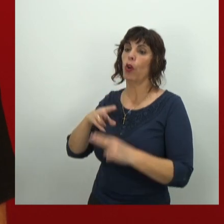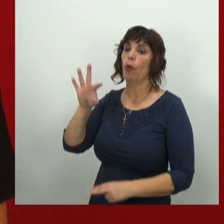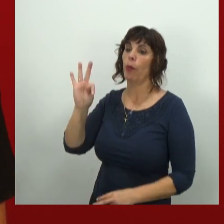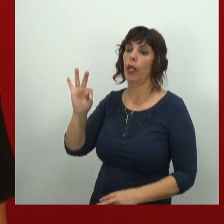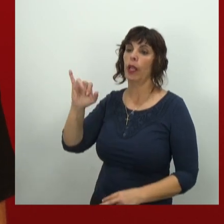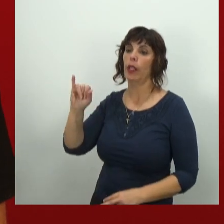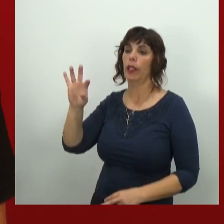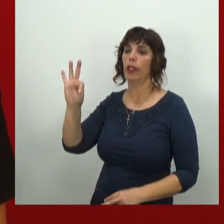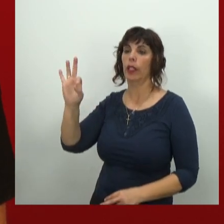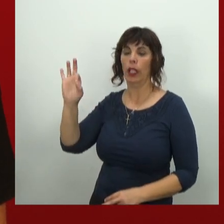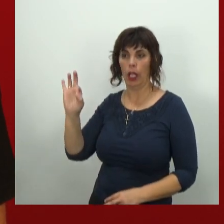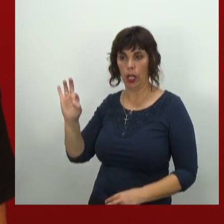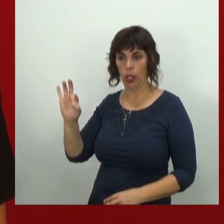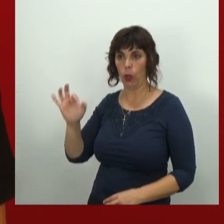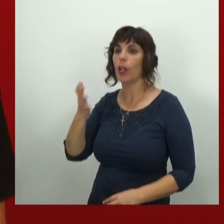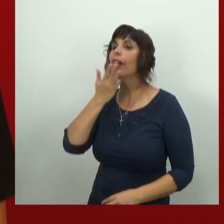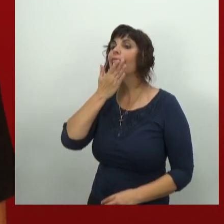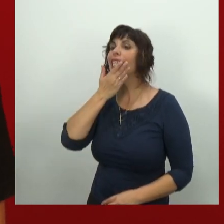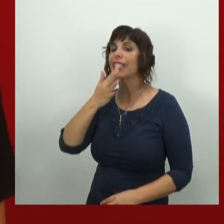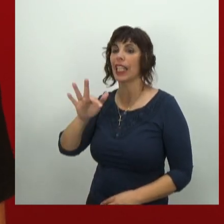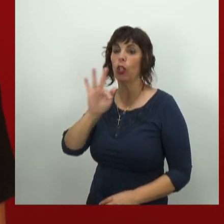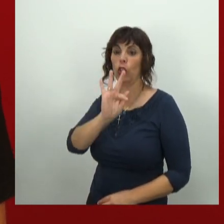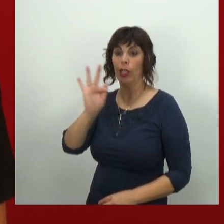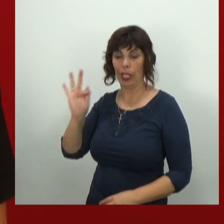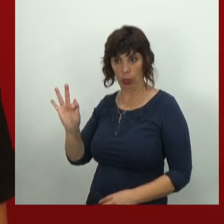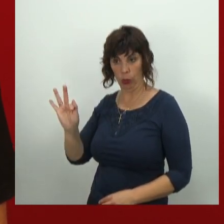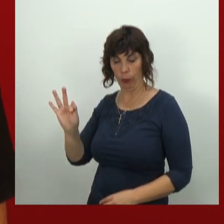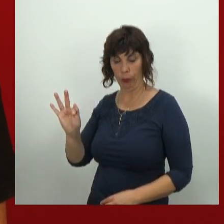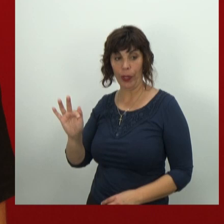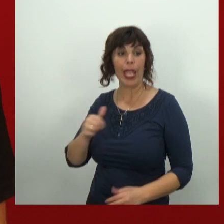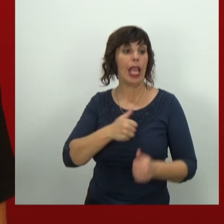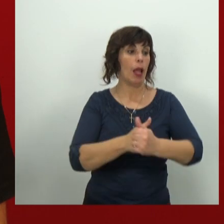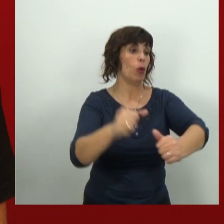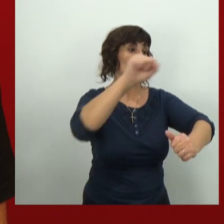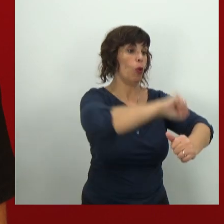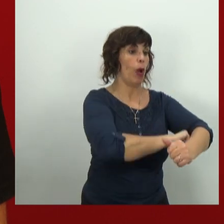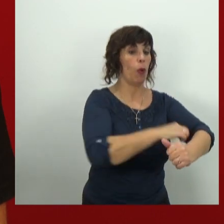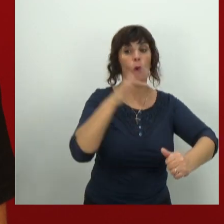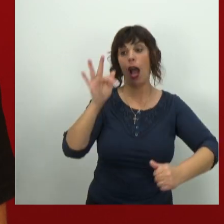aproximadamente unos 37 colaboradores y uno de ellos se llama Titus.